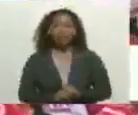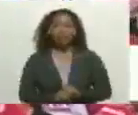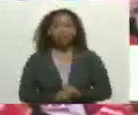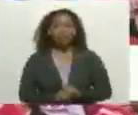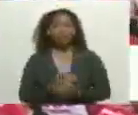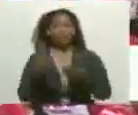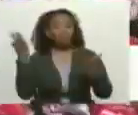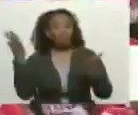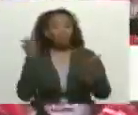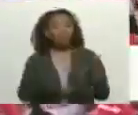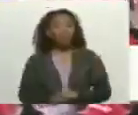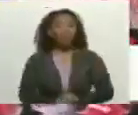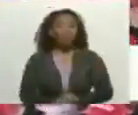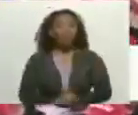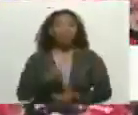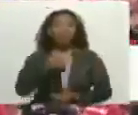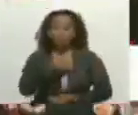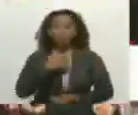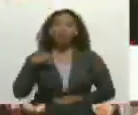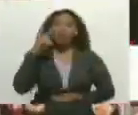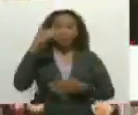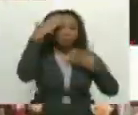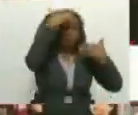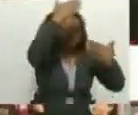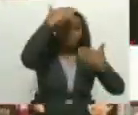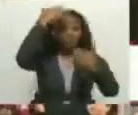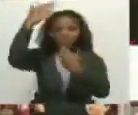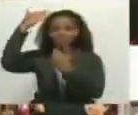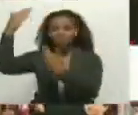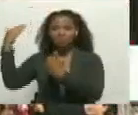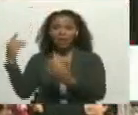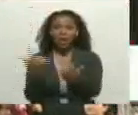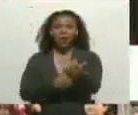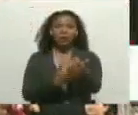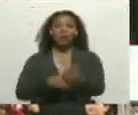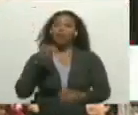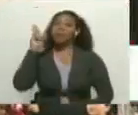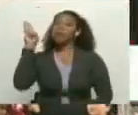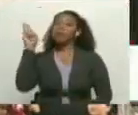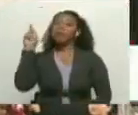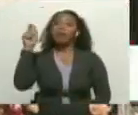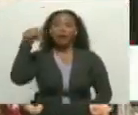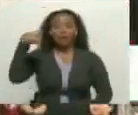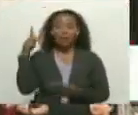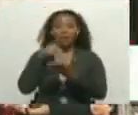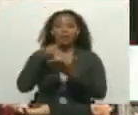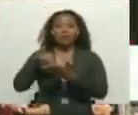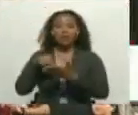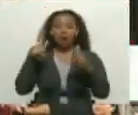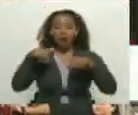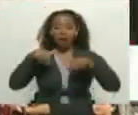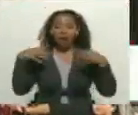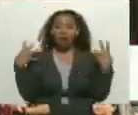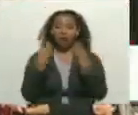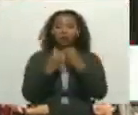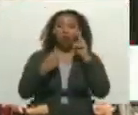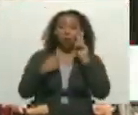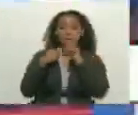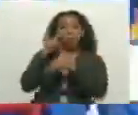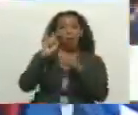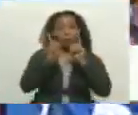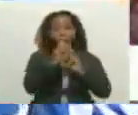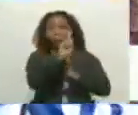Ajá. Quiero también darle un saludo a los hermanos del PPT presentes, por aquí están, los veo por acá,